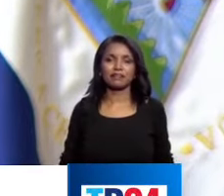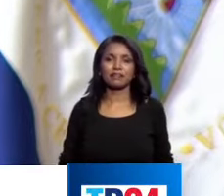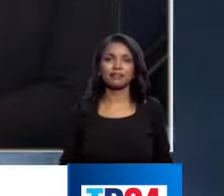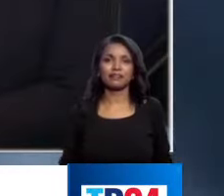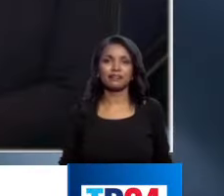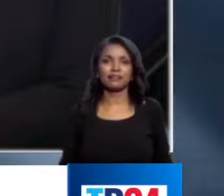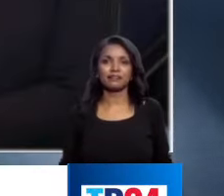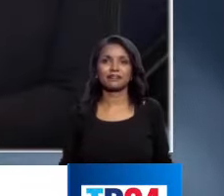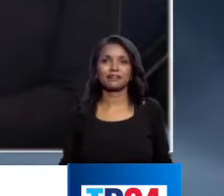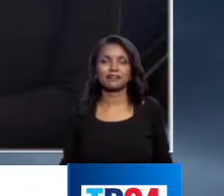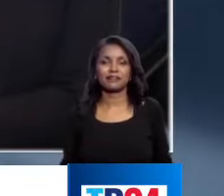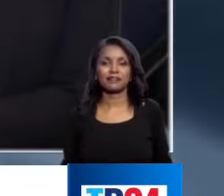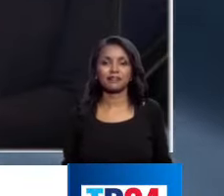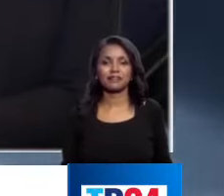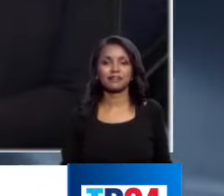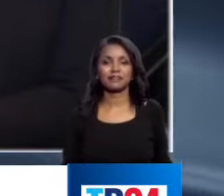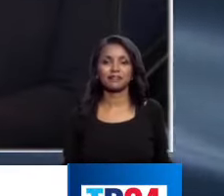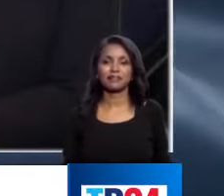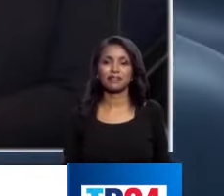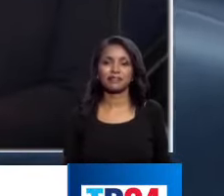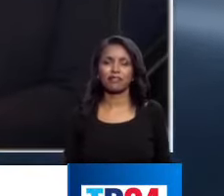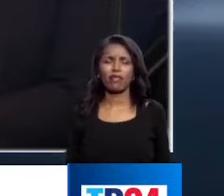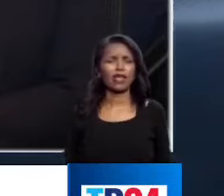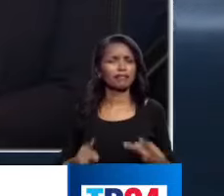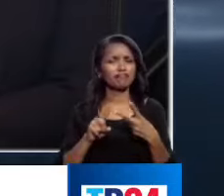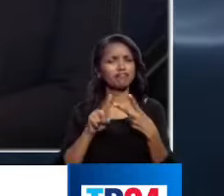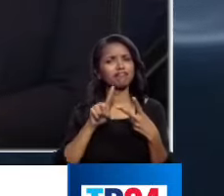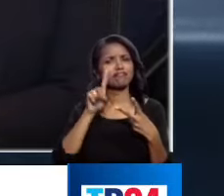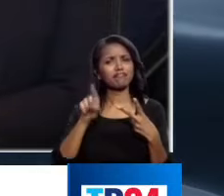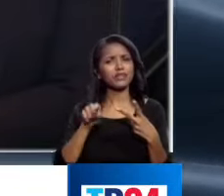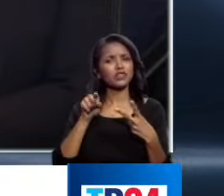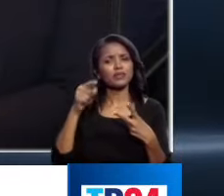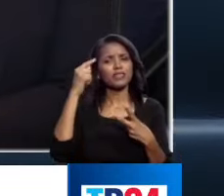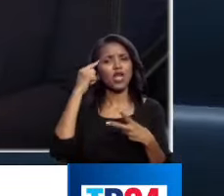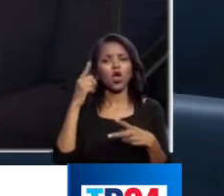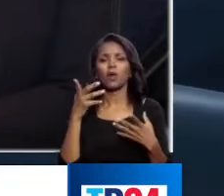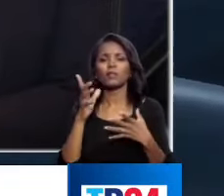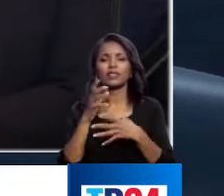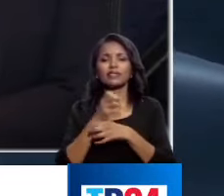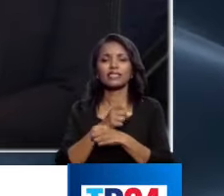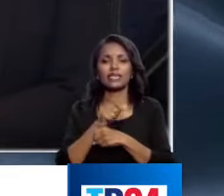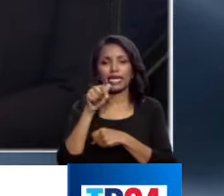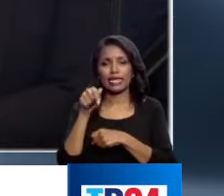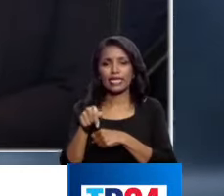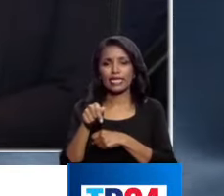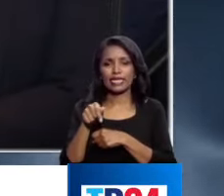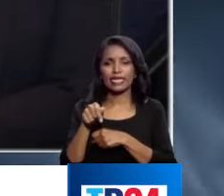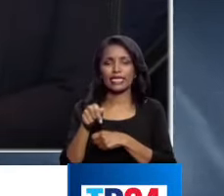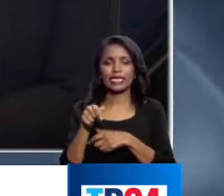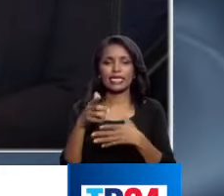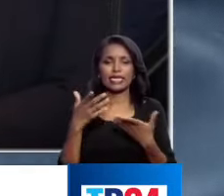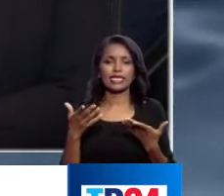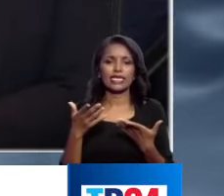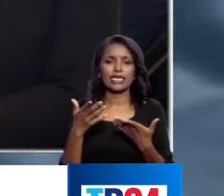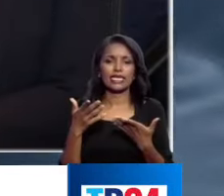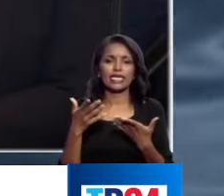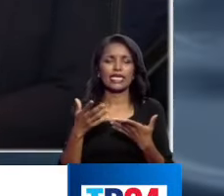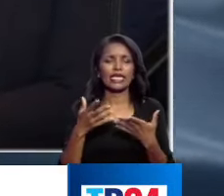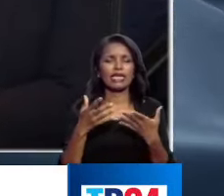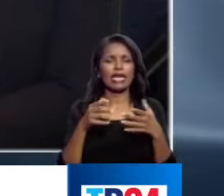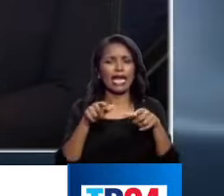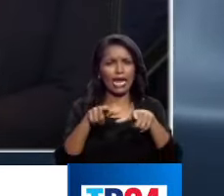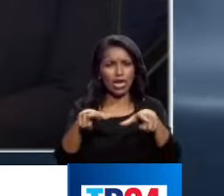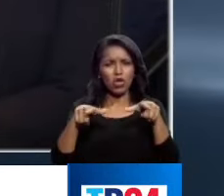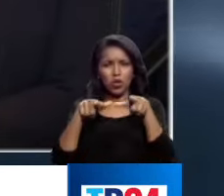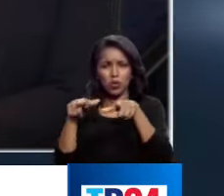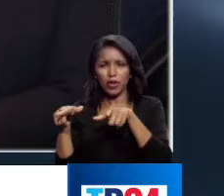visitantes. ¿Y cómo considera usted que se debe aplicar esto a los niveles locales? Usted mencionaba la descentralización, si nos puede profundizar un poco en